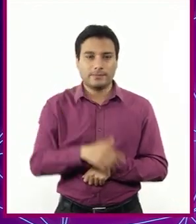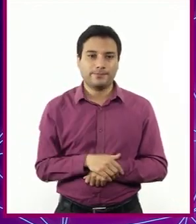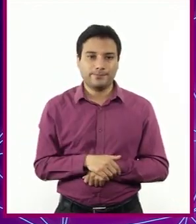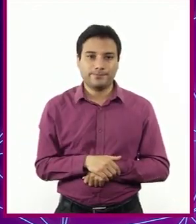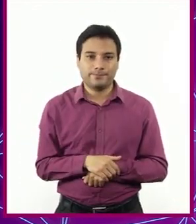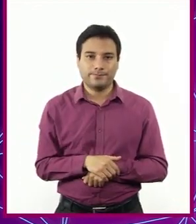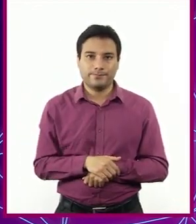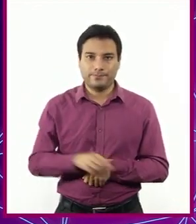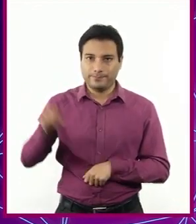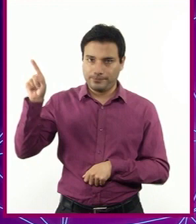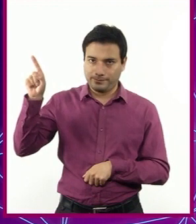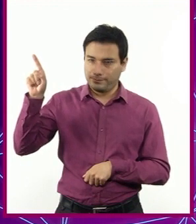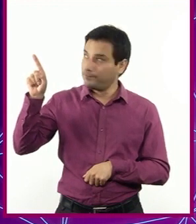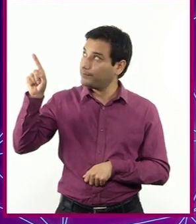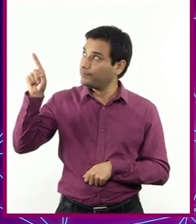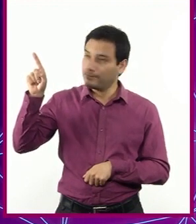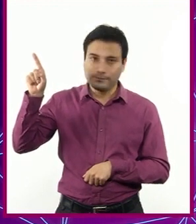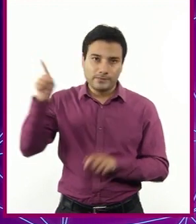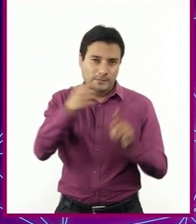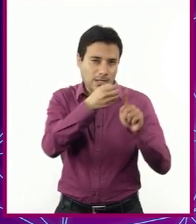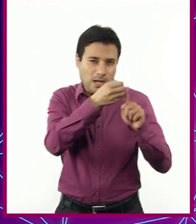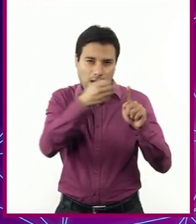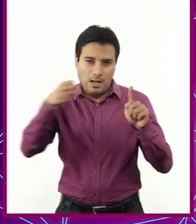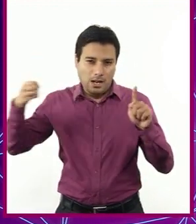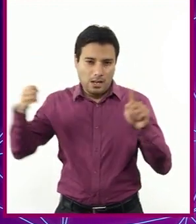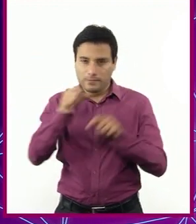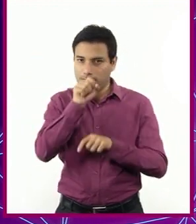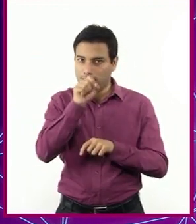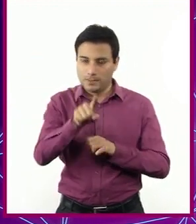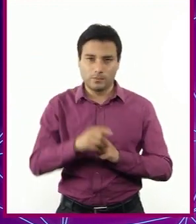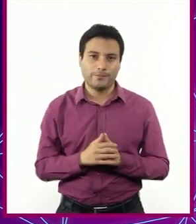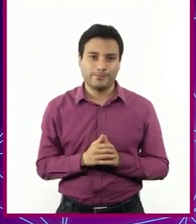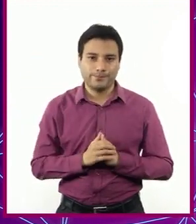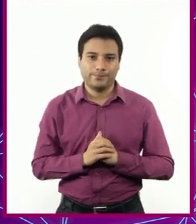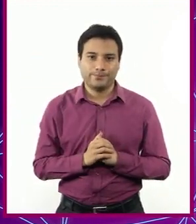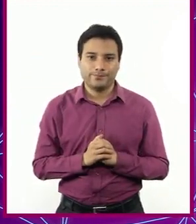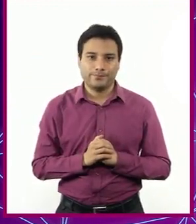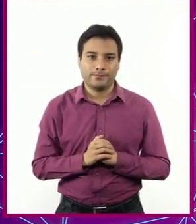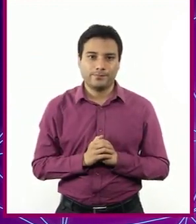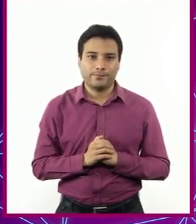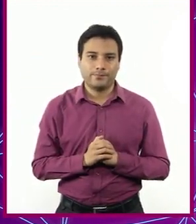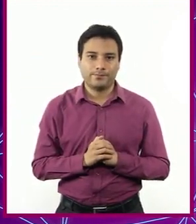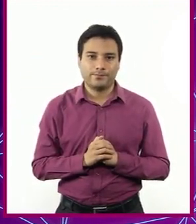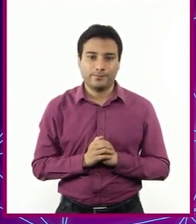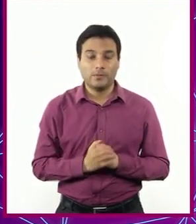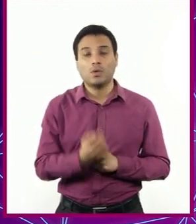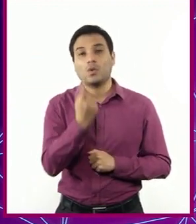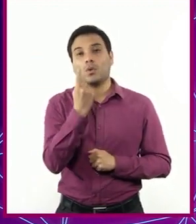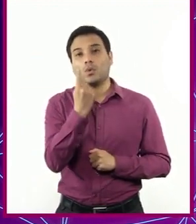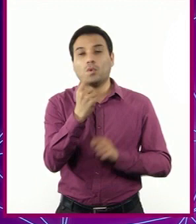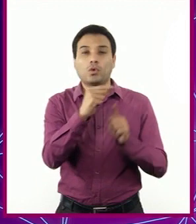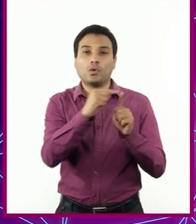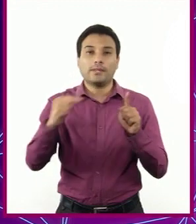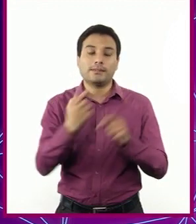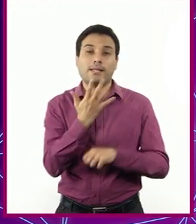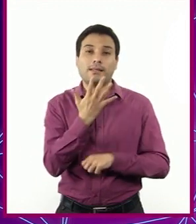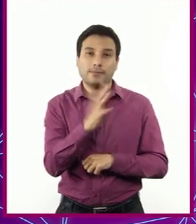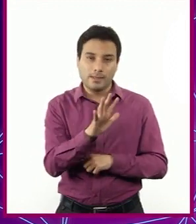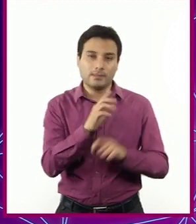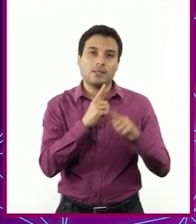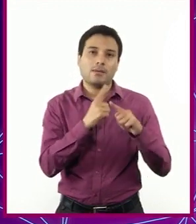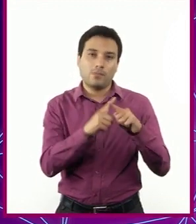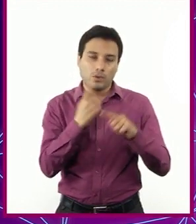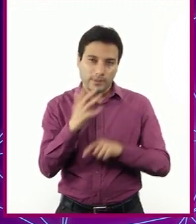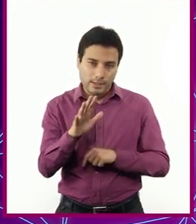positivo, y esto, a su vez, es igual a 1 entre 10 multiplicado por sí mismo 27 veces. Al resolver